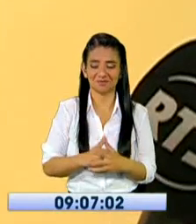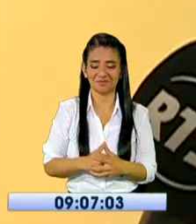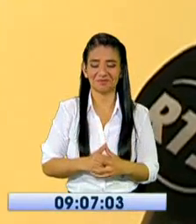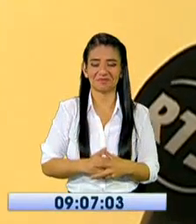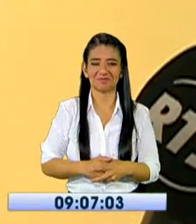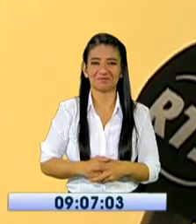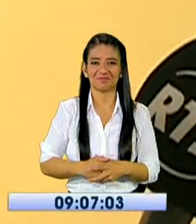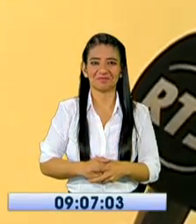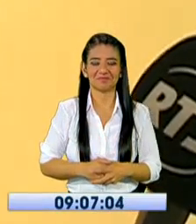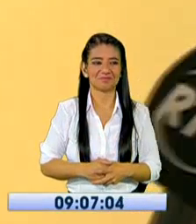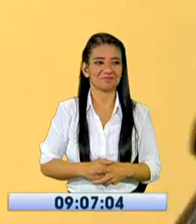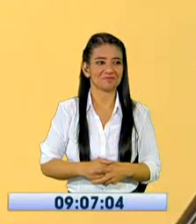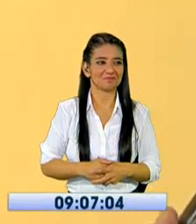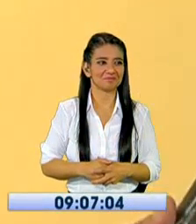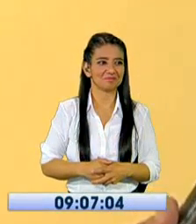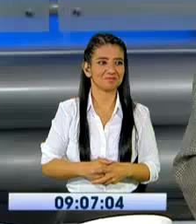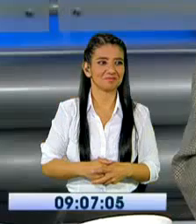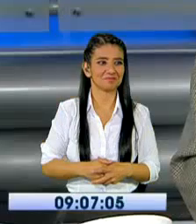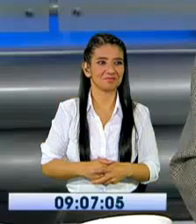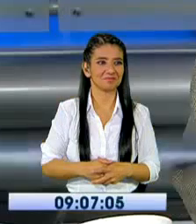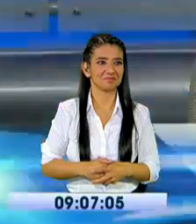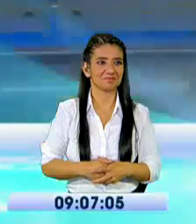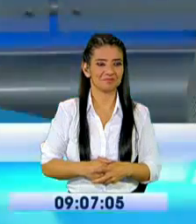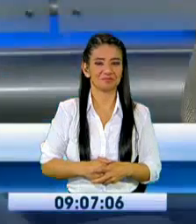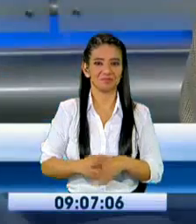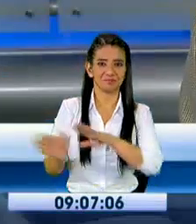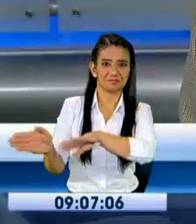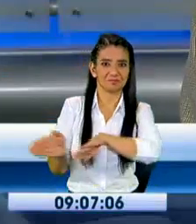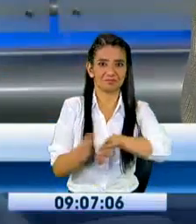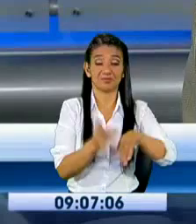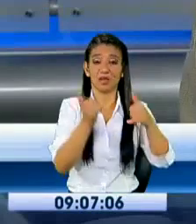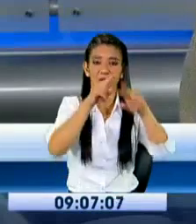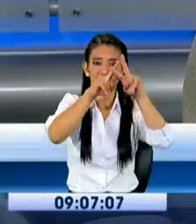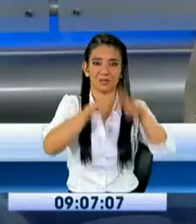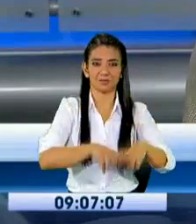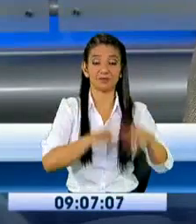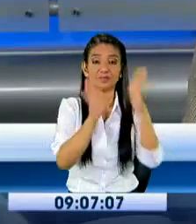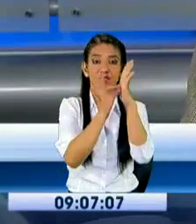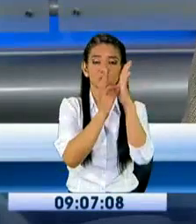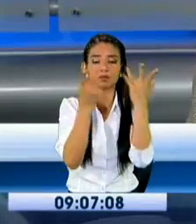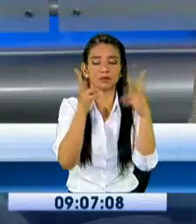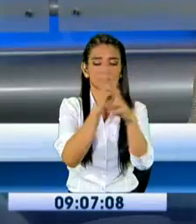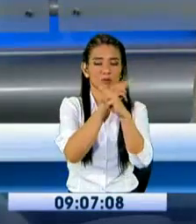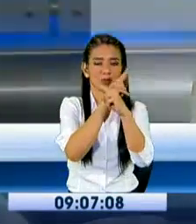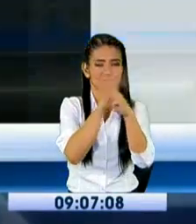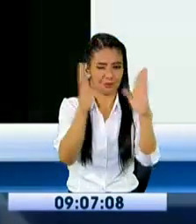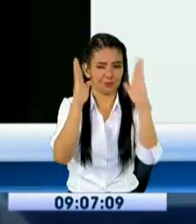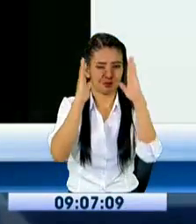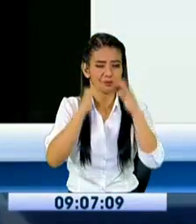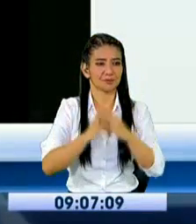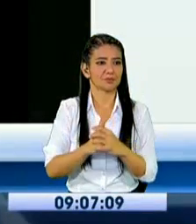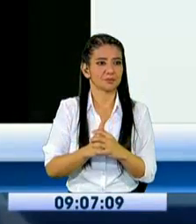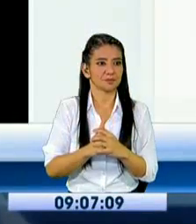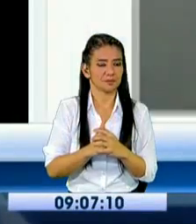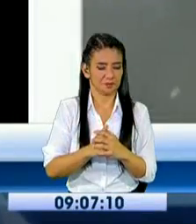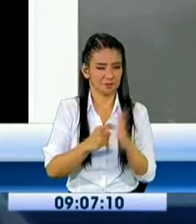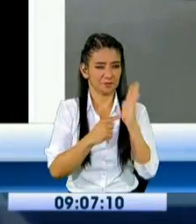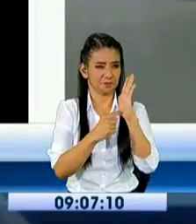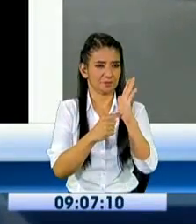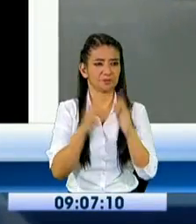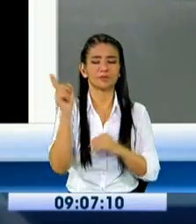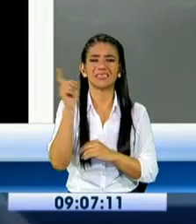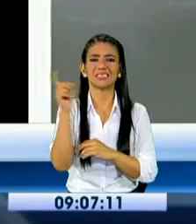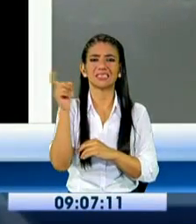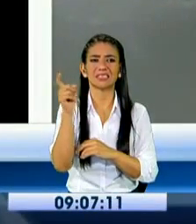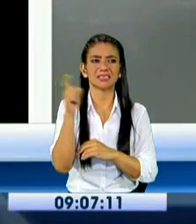Informó Héctor Romero. Vamos a revisar redes sociales de este momento. Atención, autoridades, señor productor, póngale.